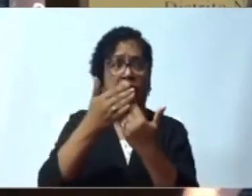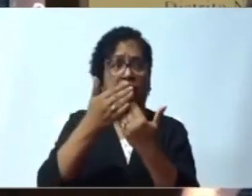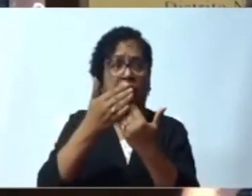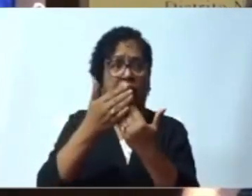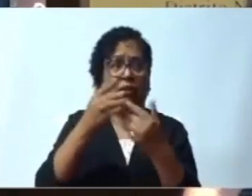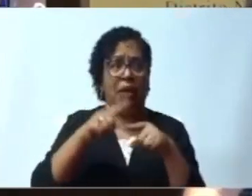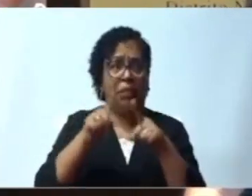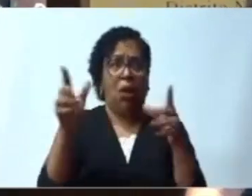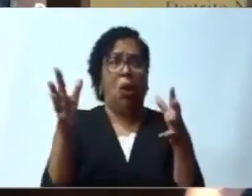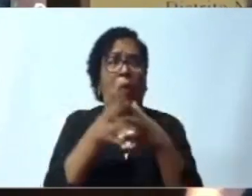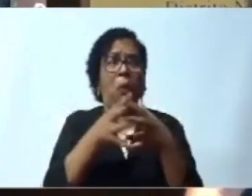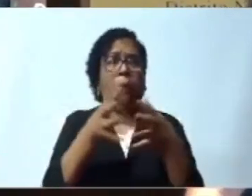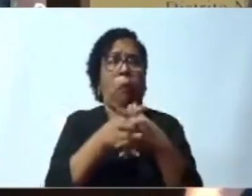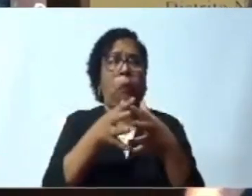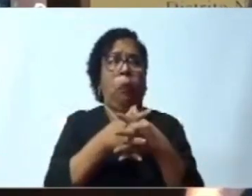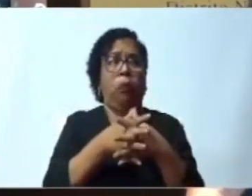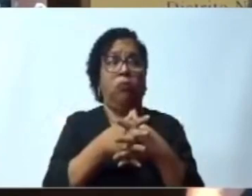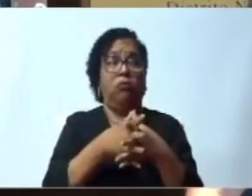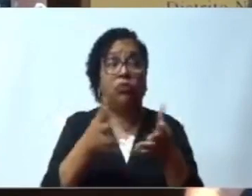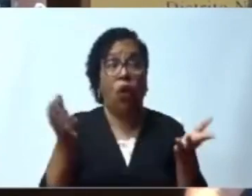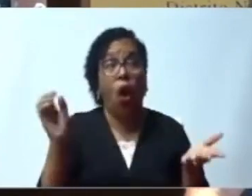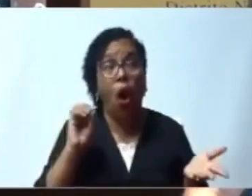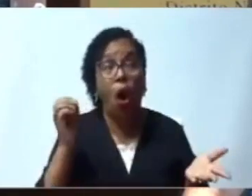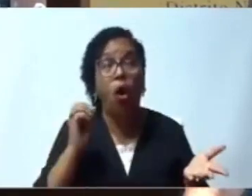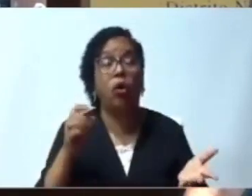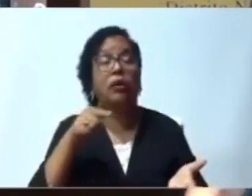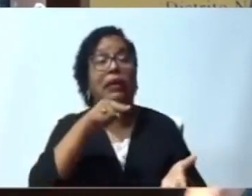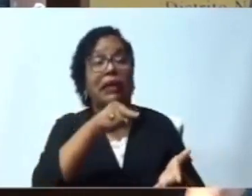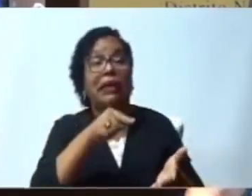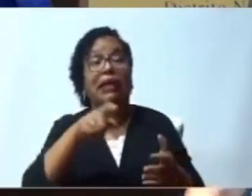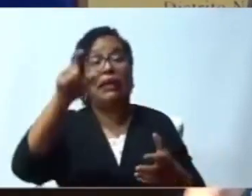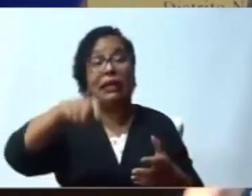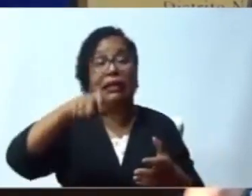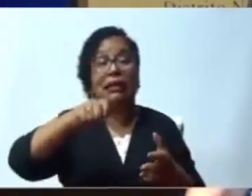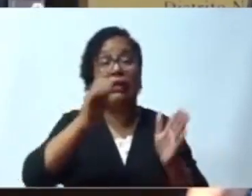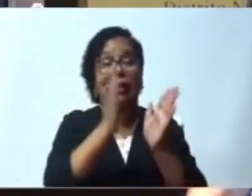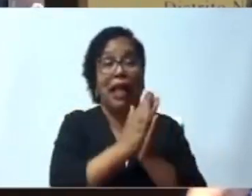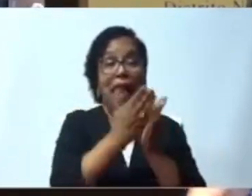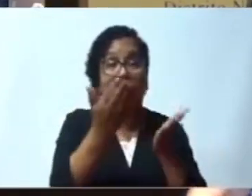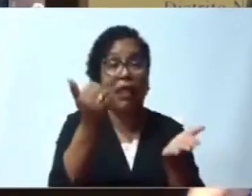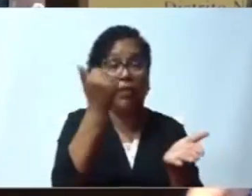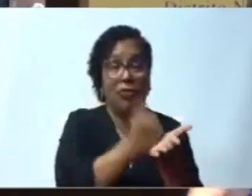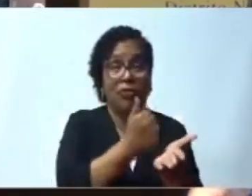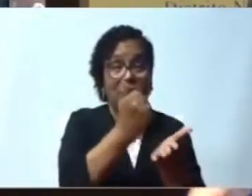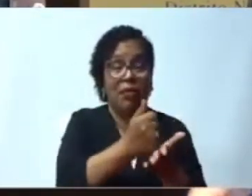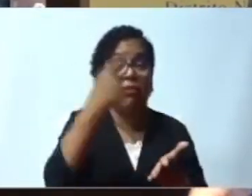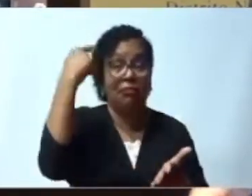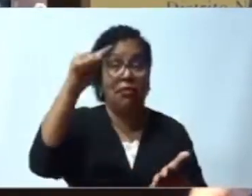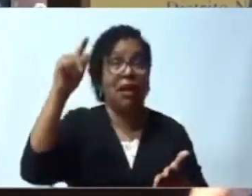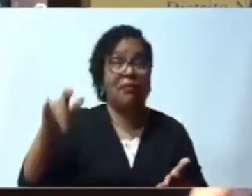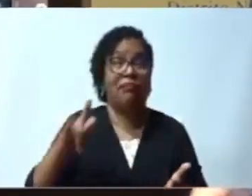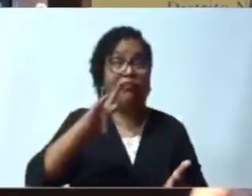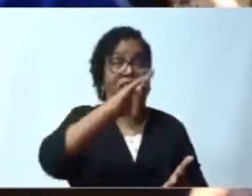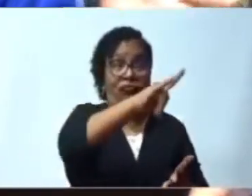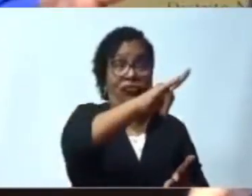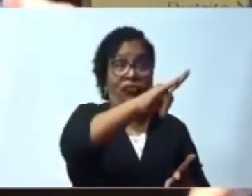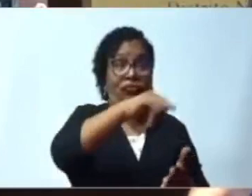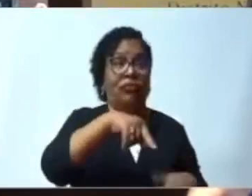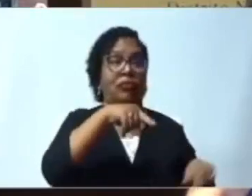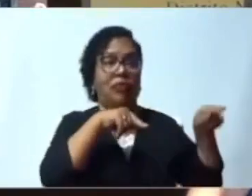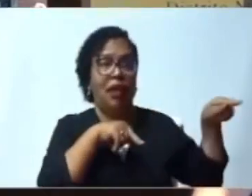El que tiene que ir a Pasaporte puede desplazarse a otro lugar y evito una concentración de ciudadanos en un solo